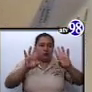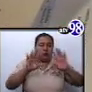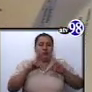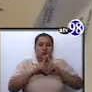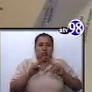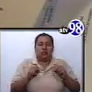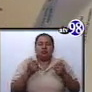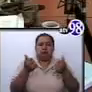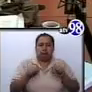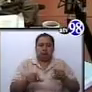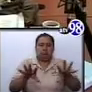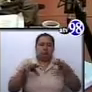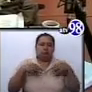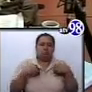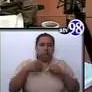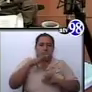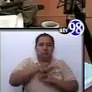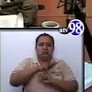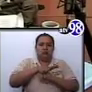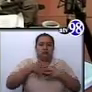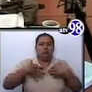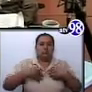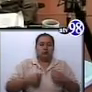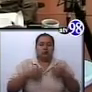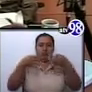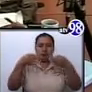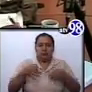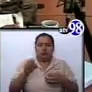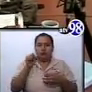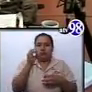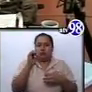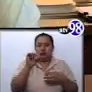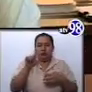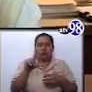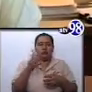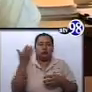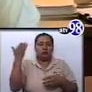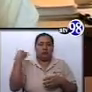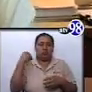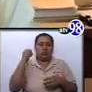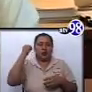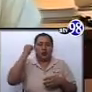dictaminada favorablemente por la Comisión de Salud y Seguridad Social en el mes de